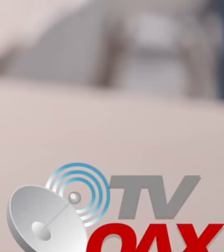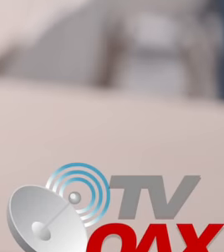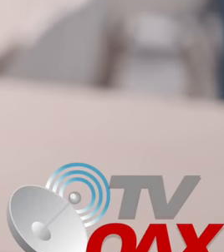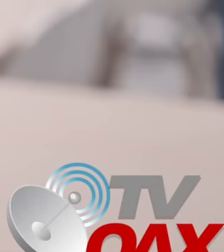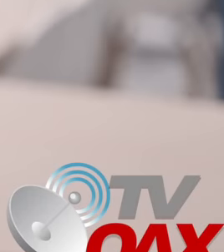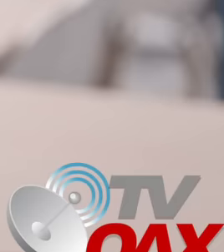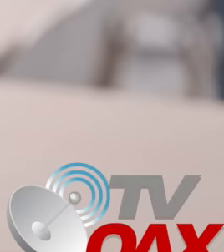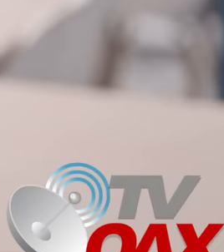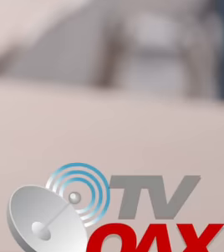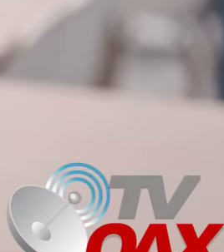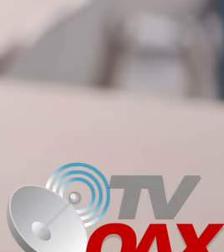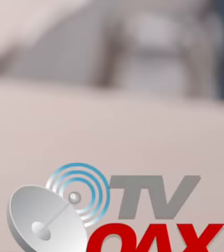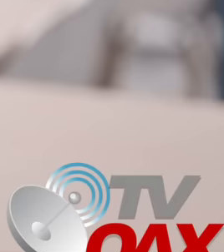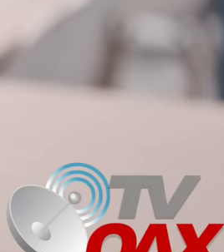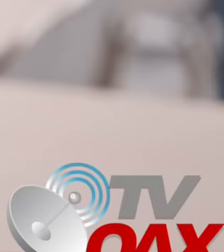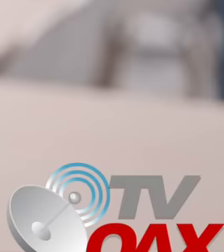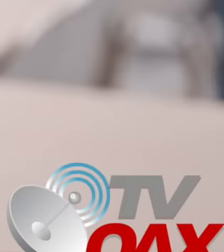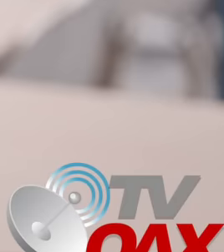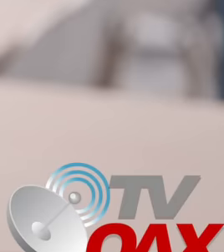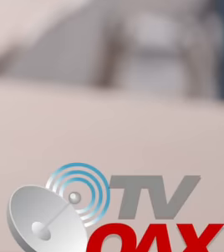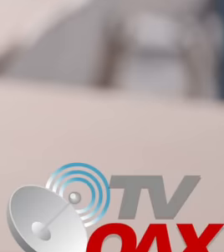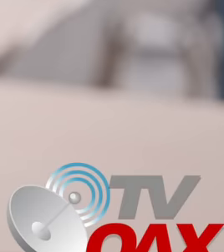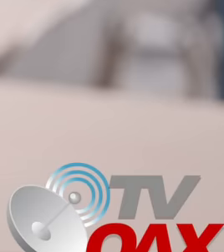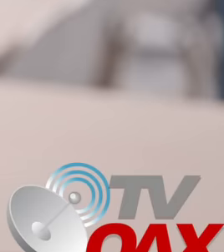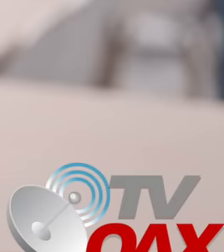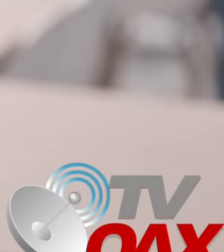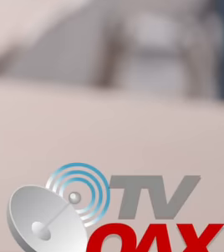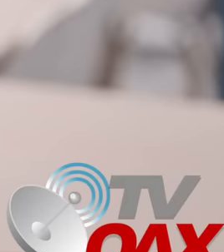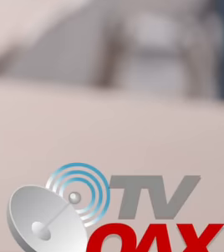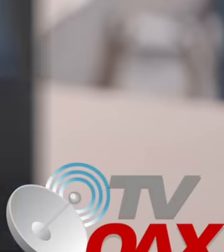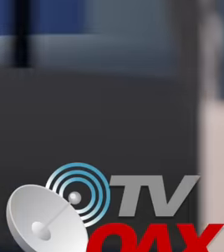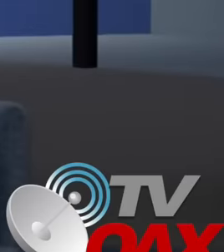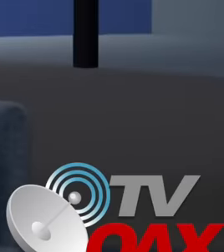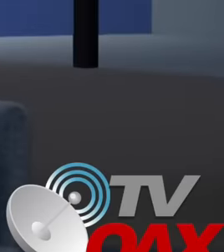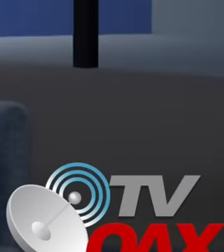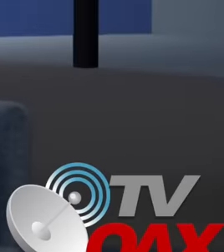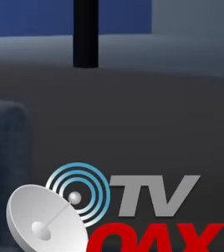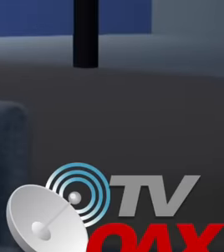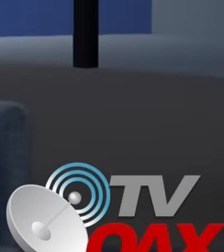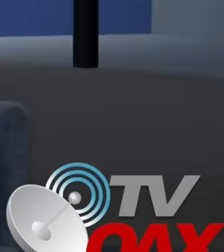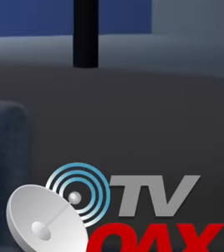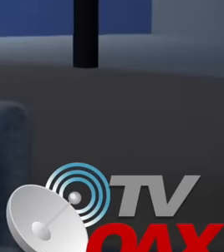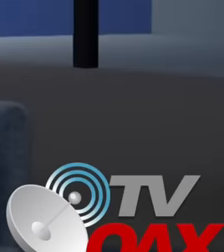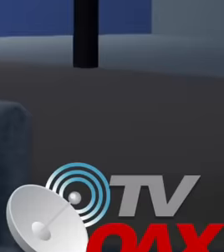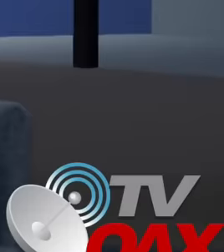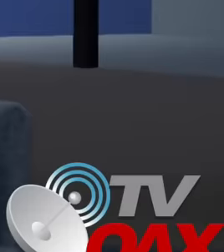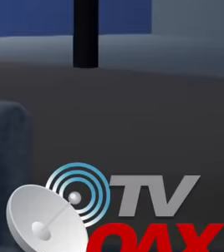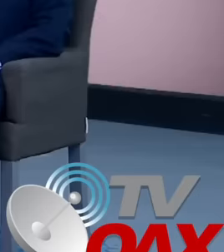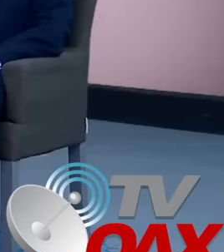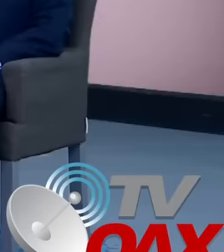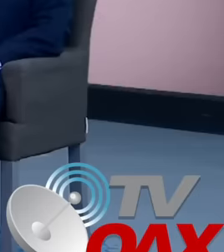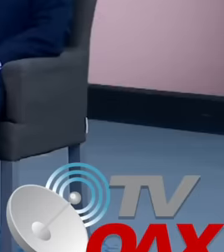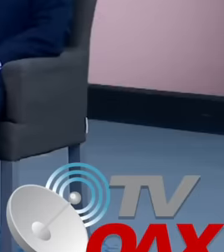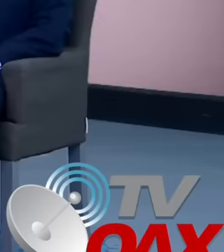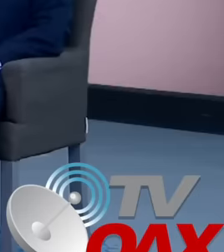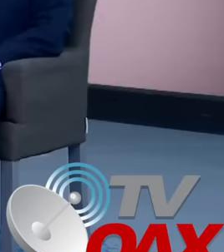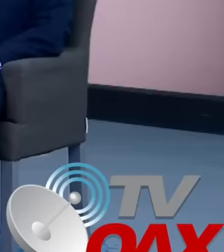dicen los conductores de noticias tiene que ser aprobado por el dueño, Ricardo Salinas Pliego.